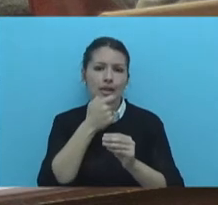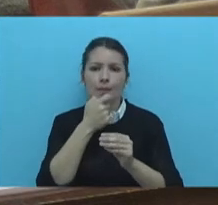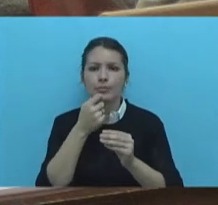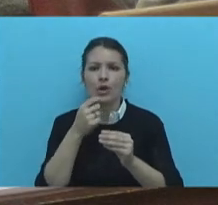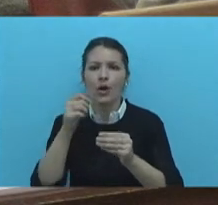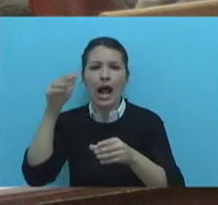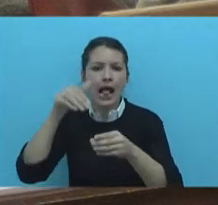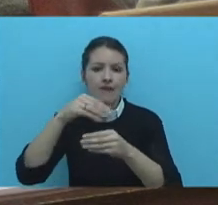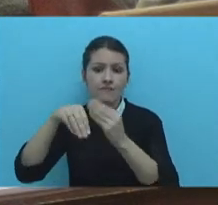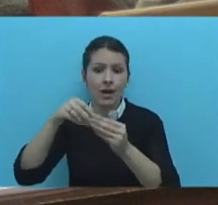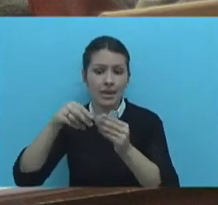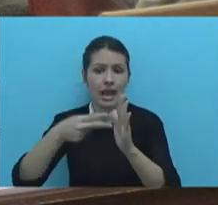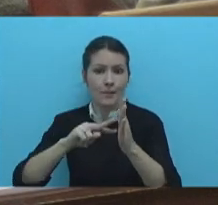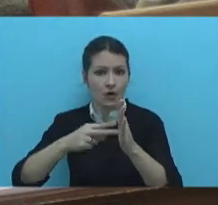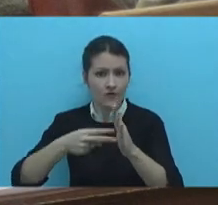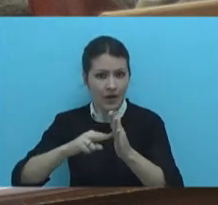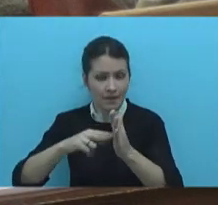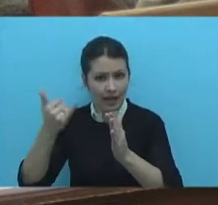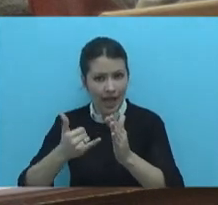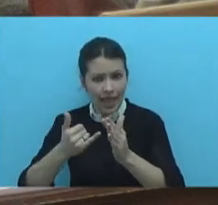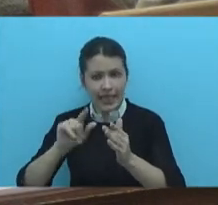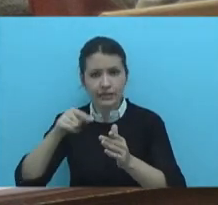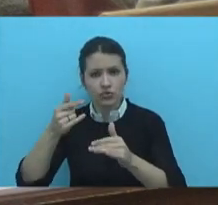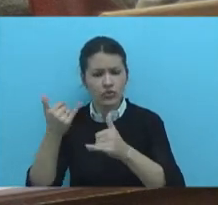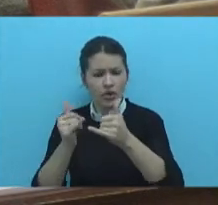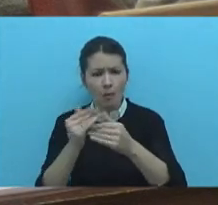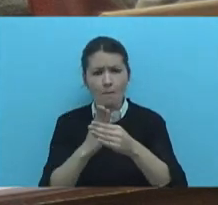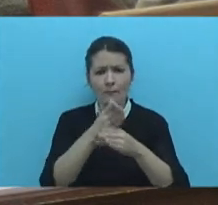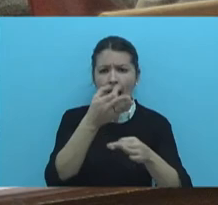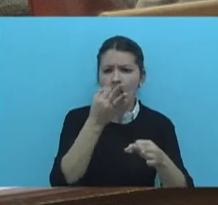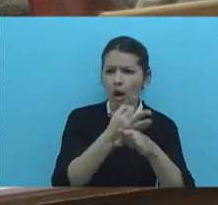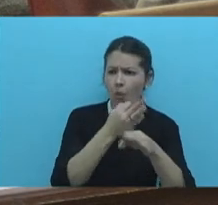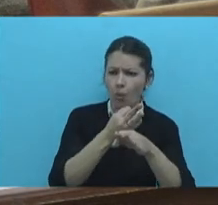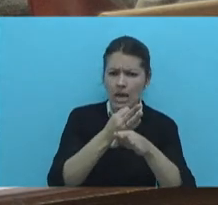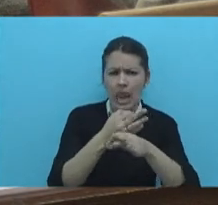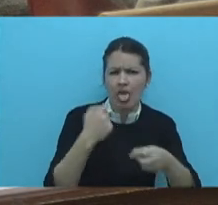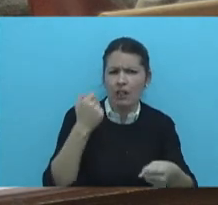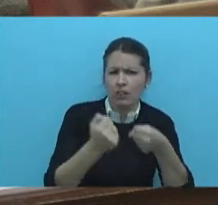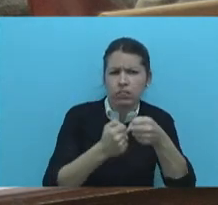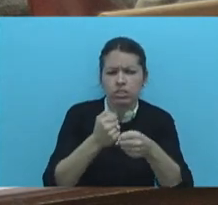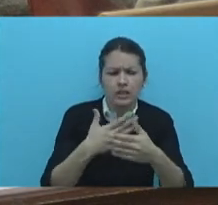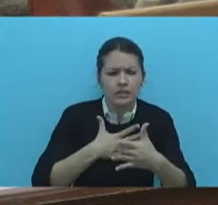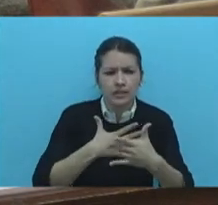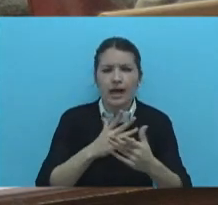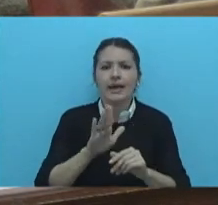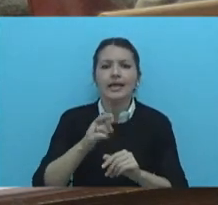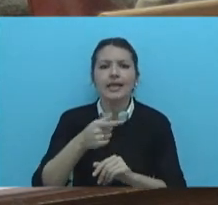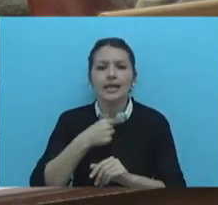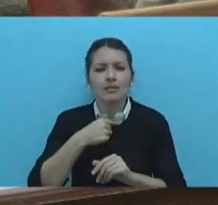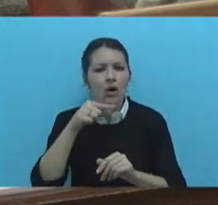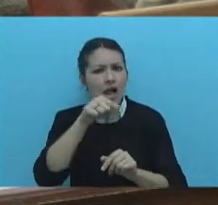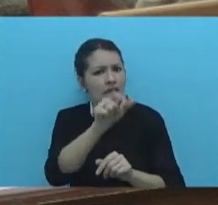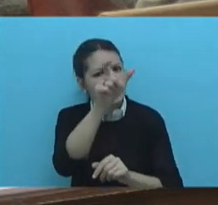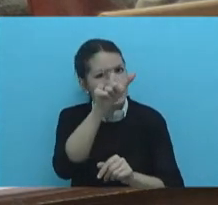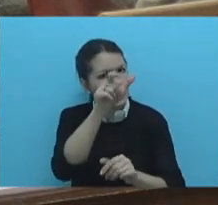compañeros. Entonces queremos que haya alguien, un acompañante emocional, que los ayude y los mantenga contenidos a esos chicos que